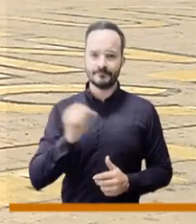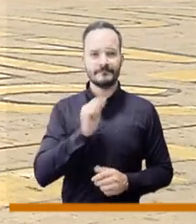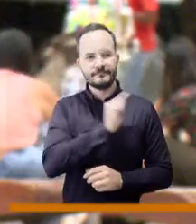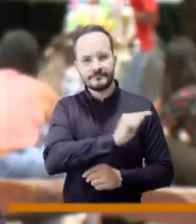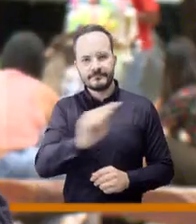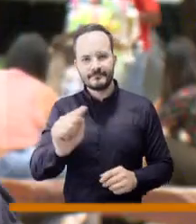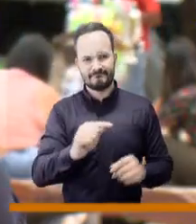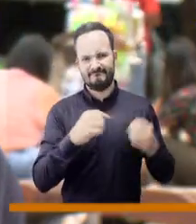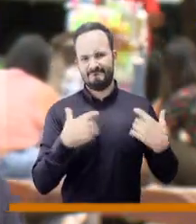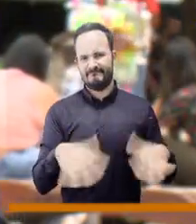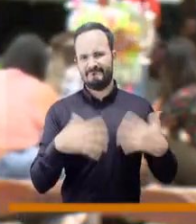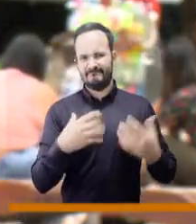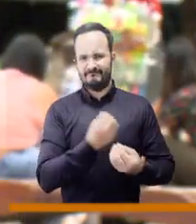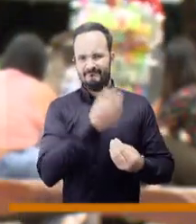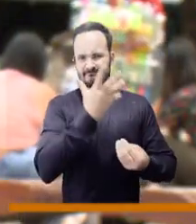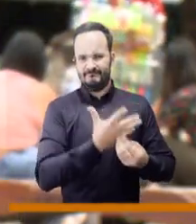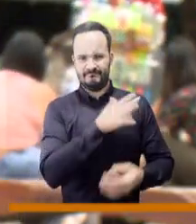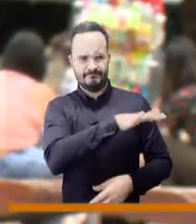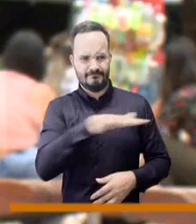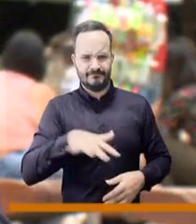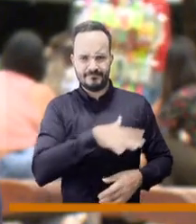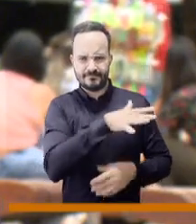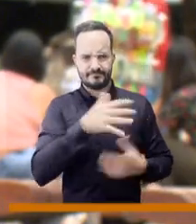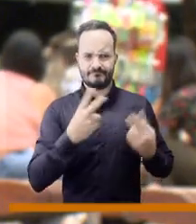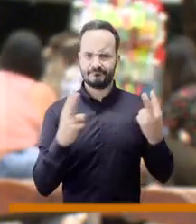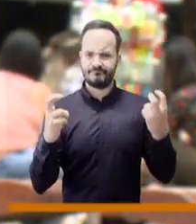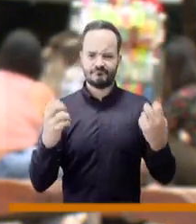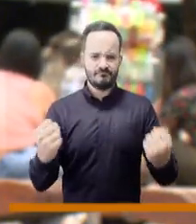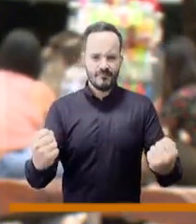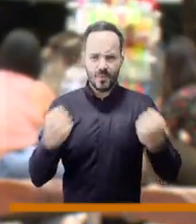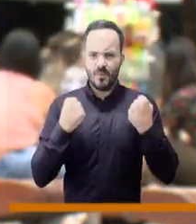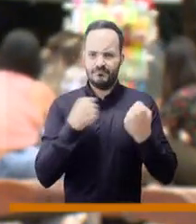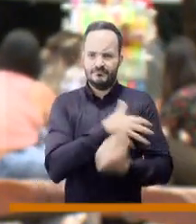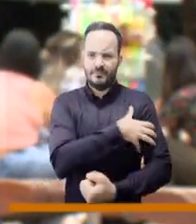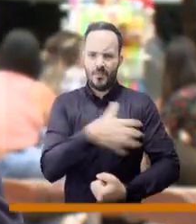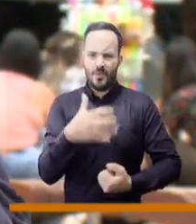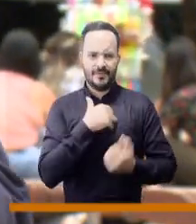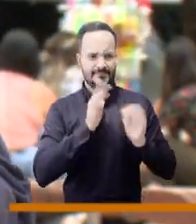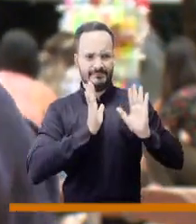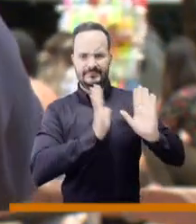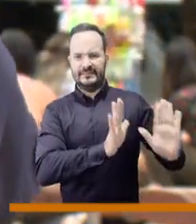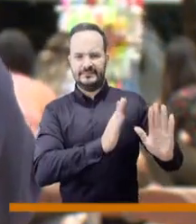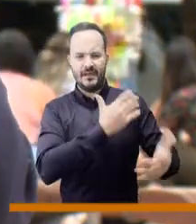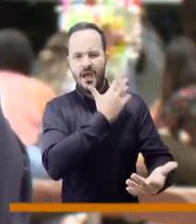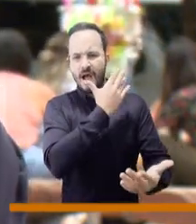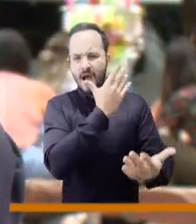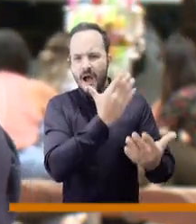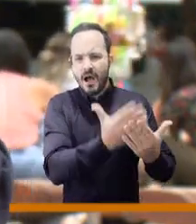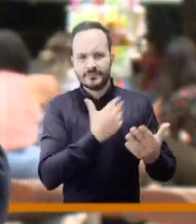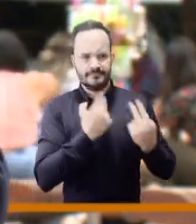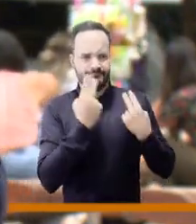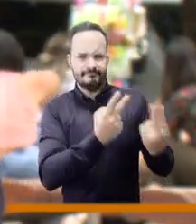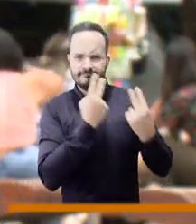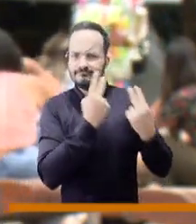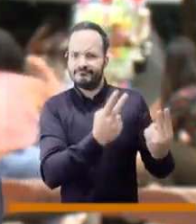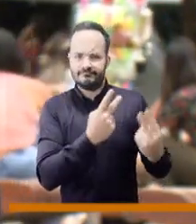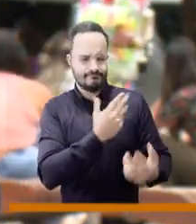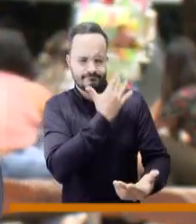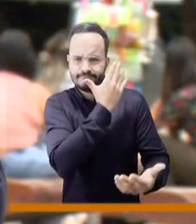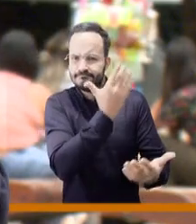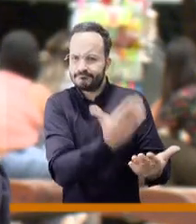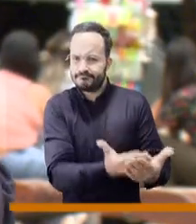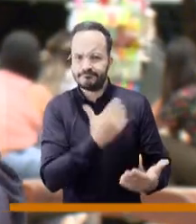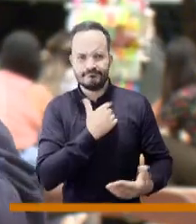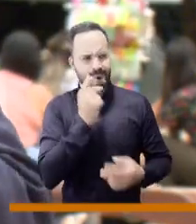a esas estructuras de poder de las que hemos estado hablando, ¿cierto? Esas estructuras de poder que se han, que han